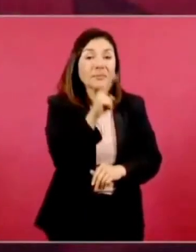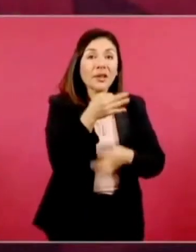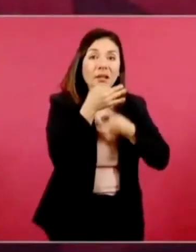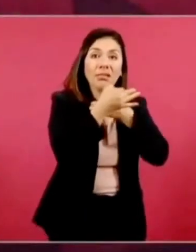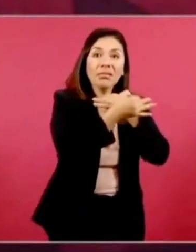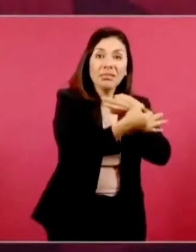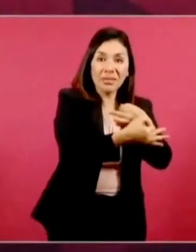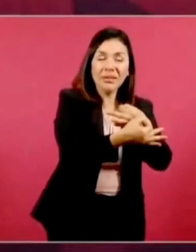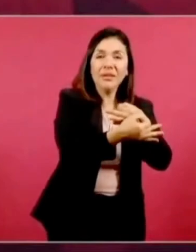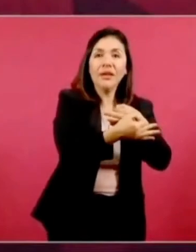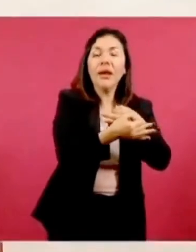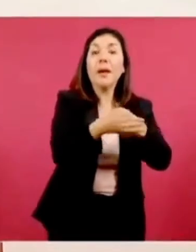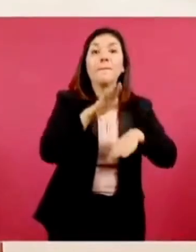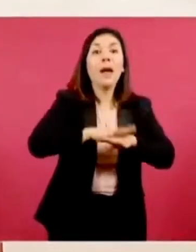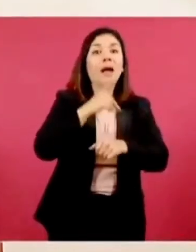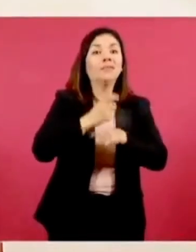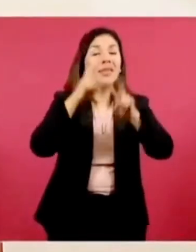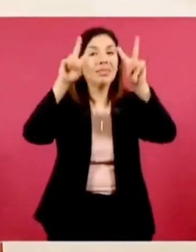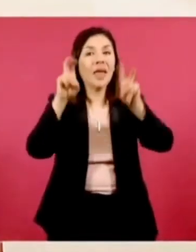en lo político.